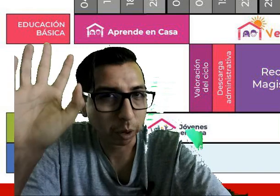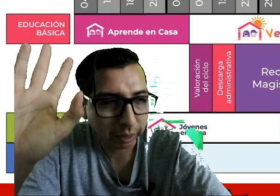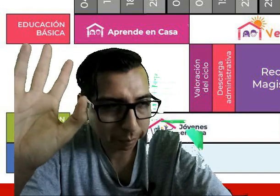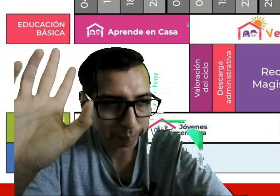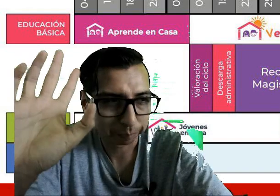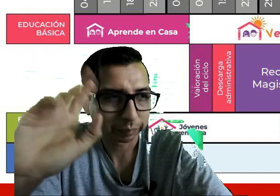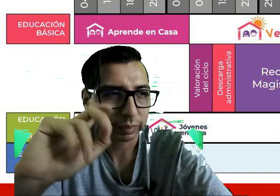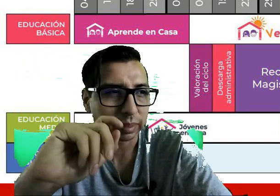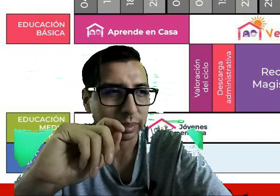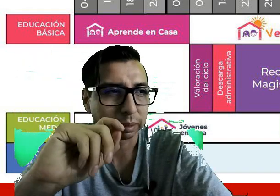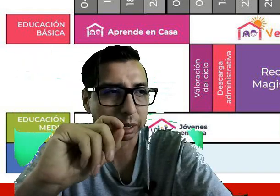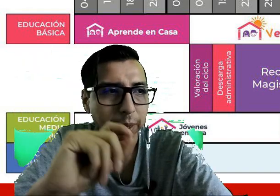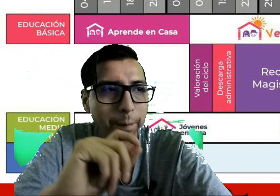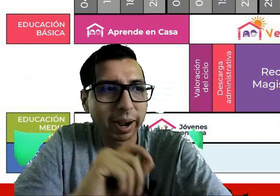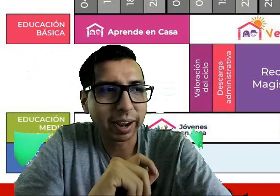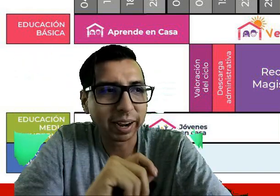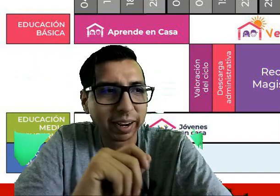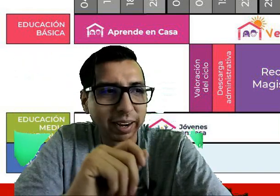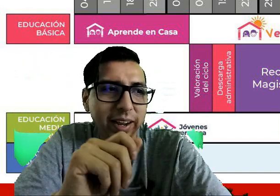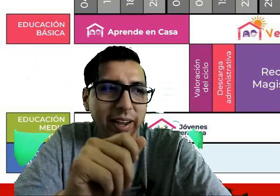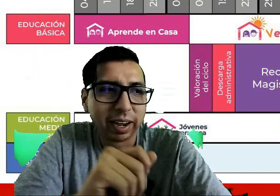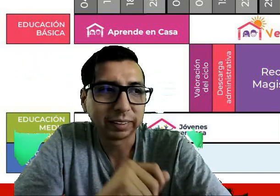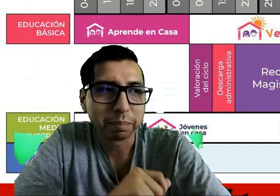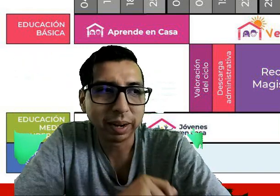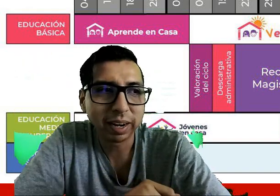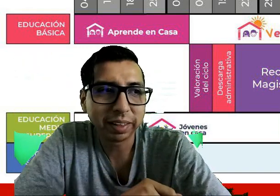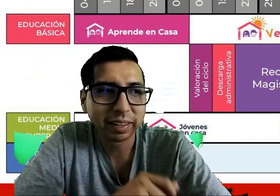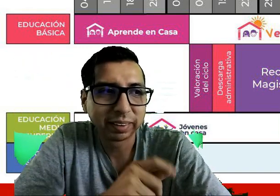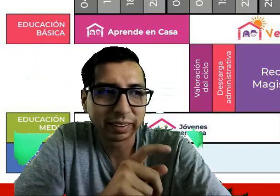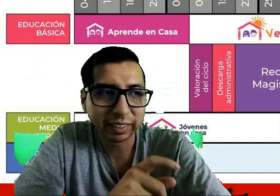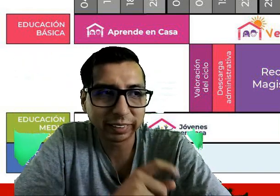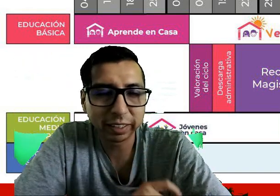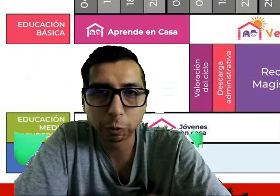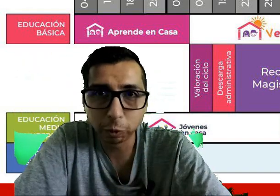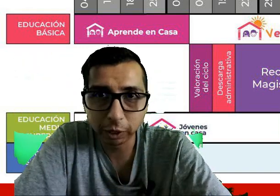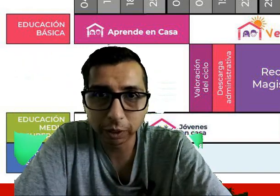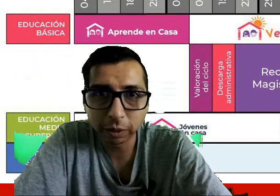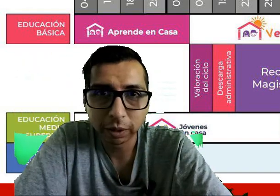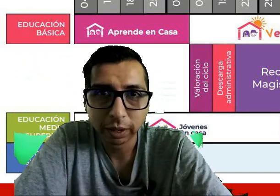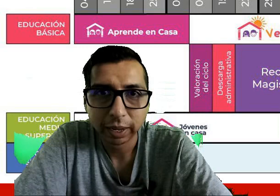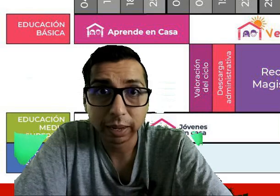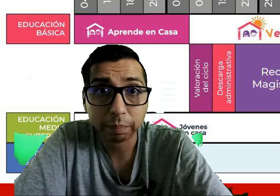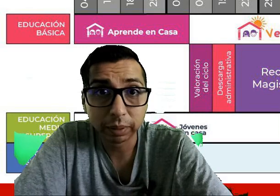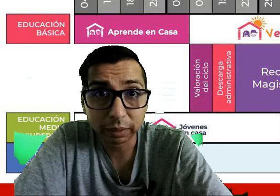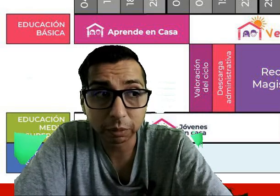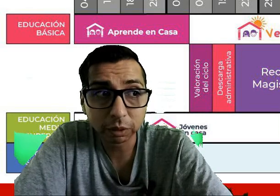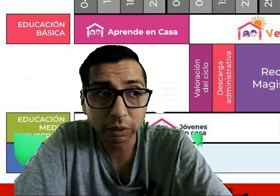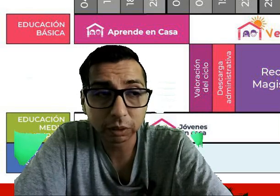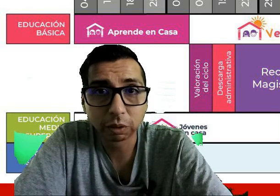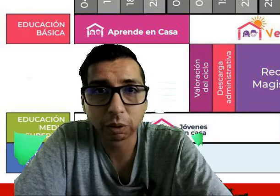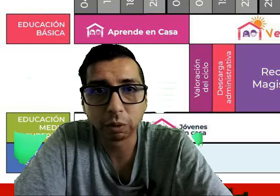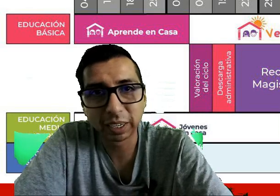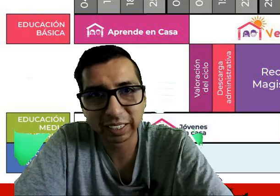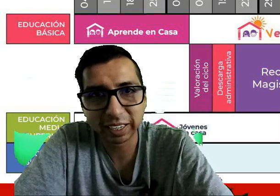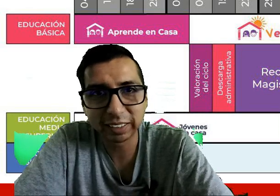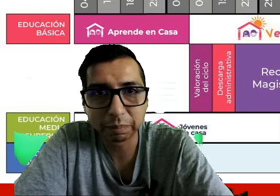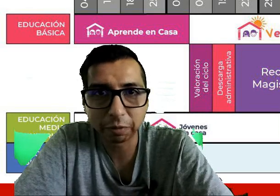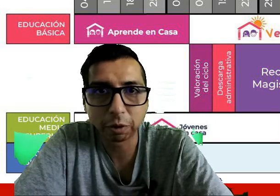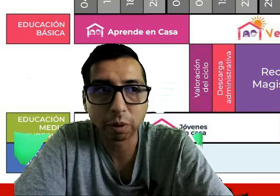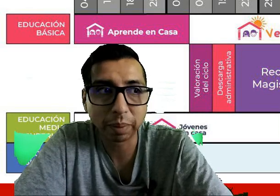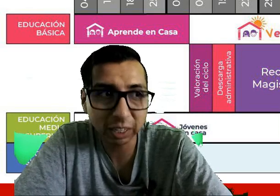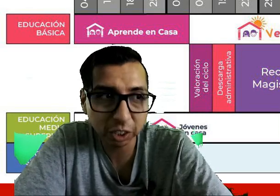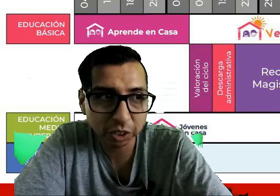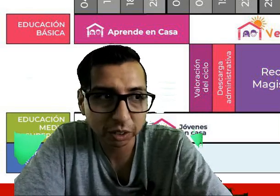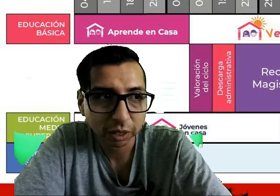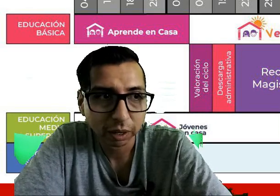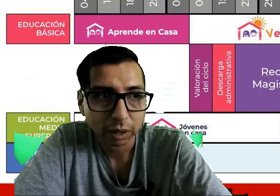puede, y o sea, yo digo que puede. Que para la semana del 13 de julio empecemos con lo que